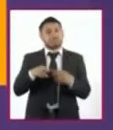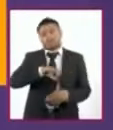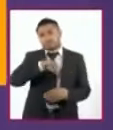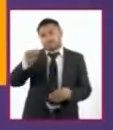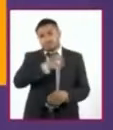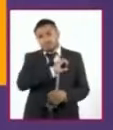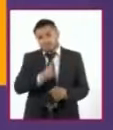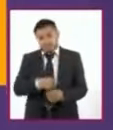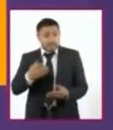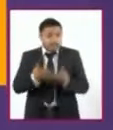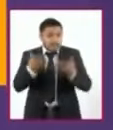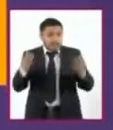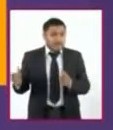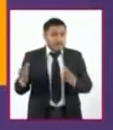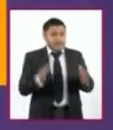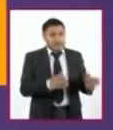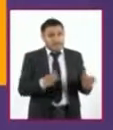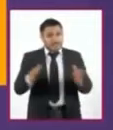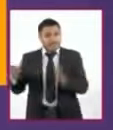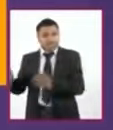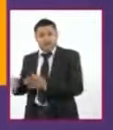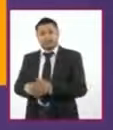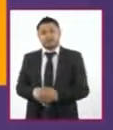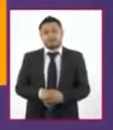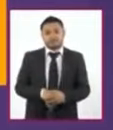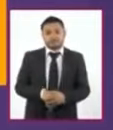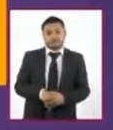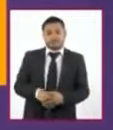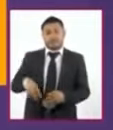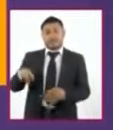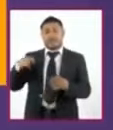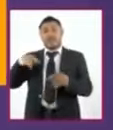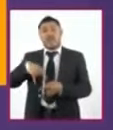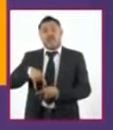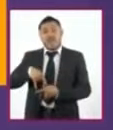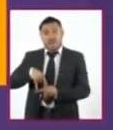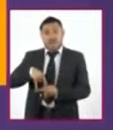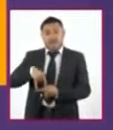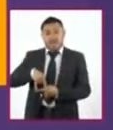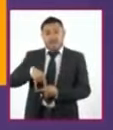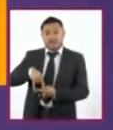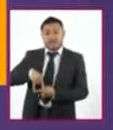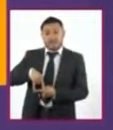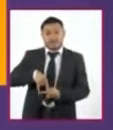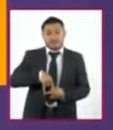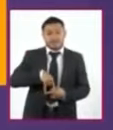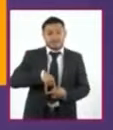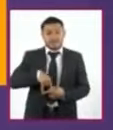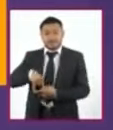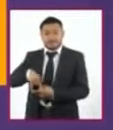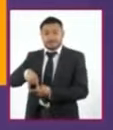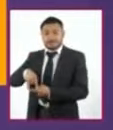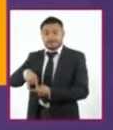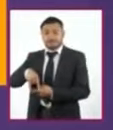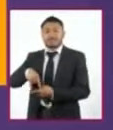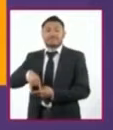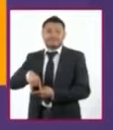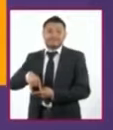nuestra siguiente figura, que es un cuadrado. Tracemos un segmento de recta que vaya de un vértice a otro